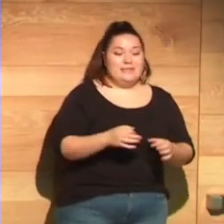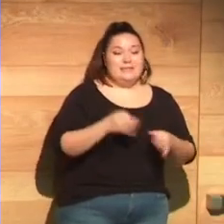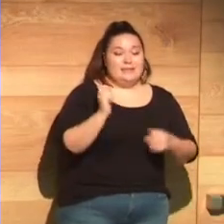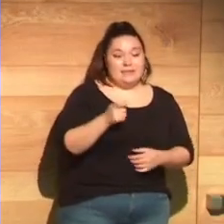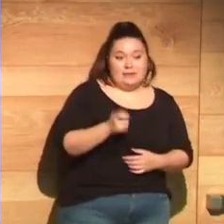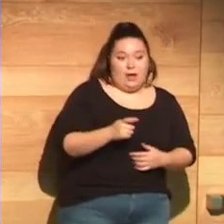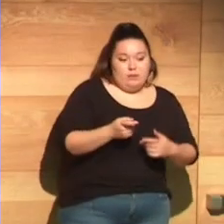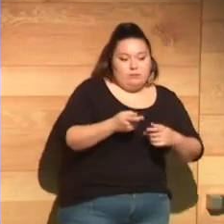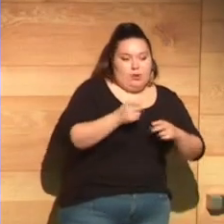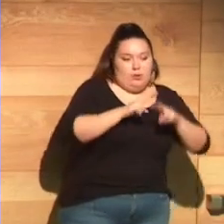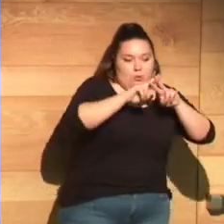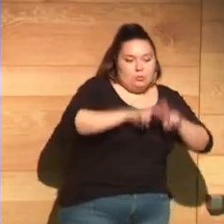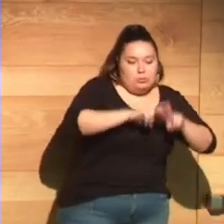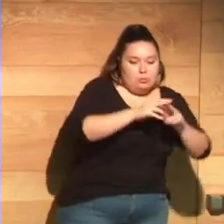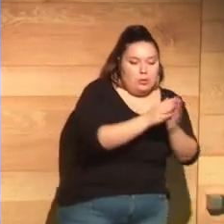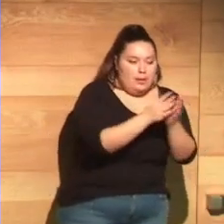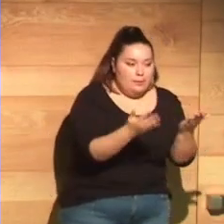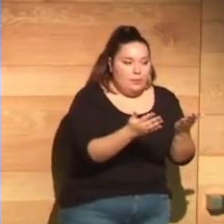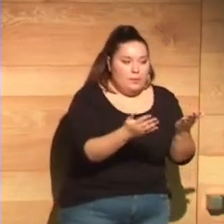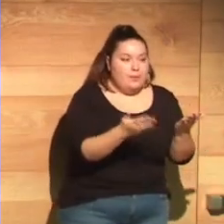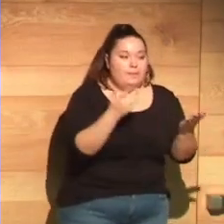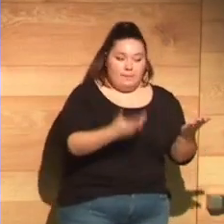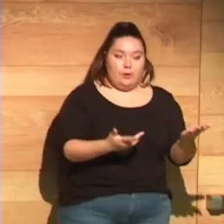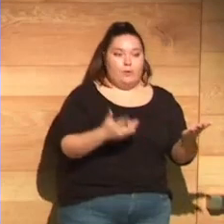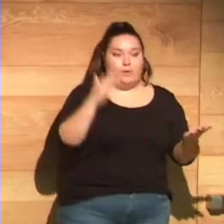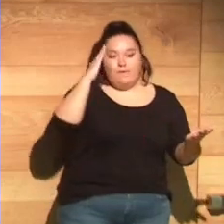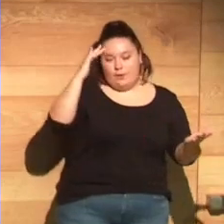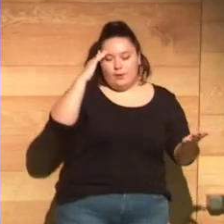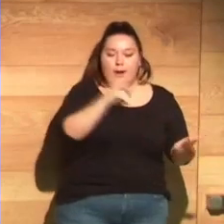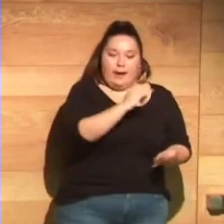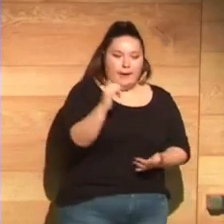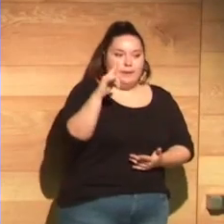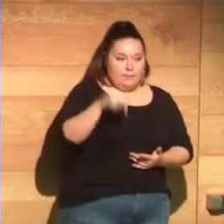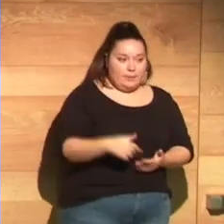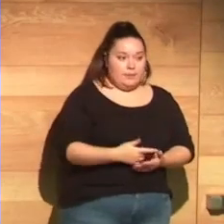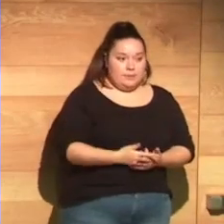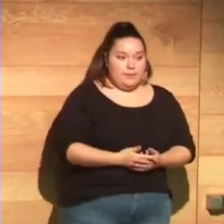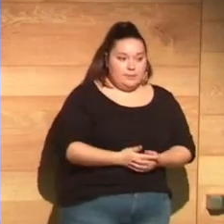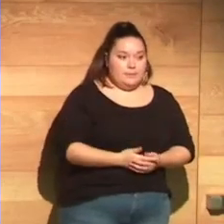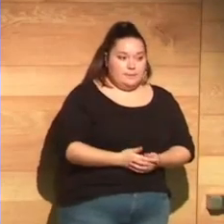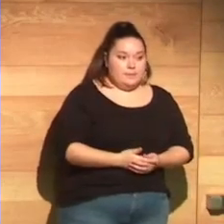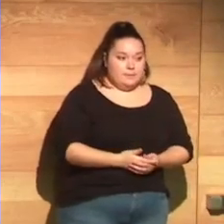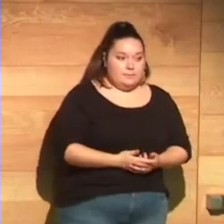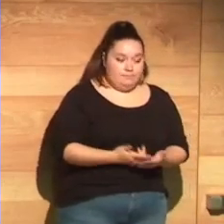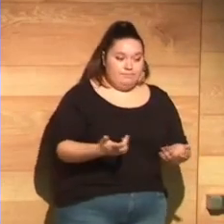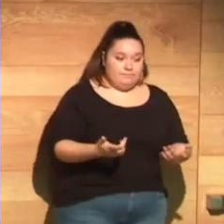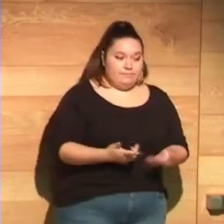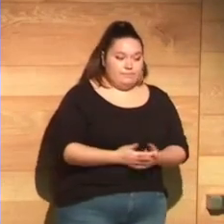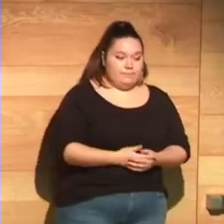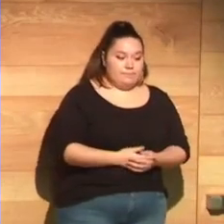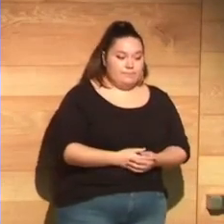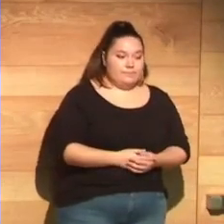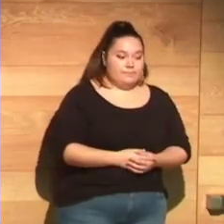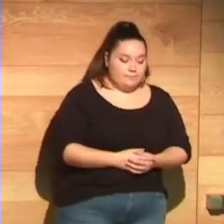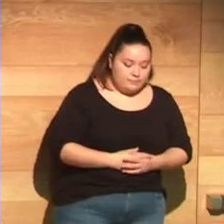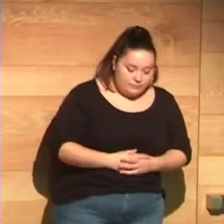hay ficción, evidentemente. Aunque esté muy documentado, siempre hay ficción, porque aunque yo hablara de mi vida, ya estaría